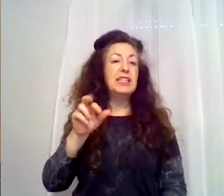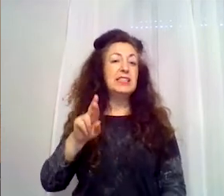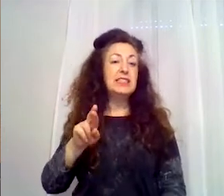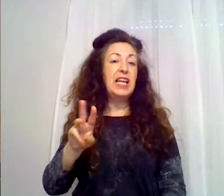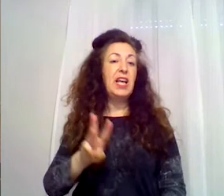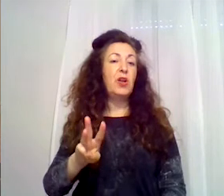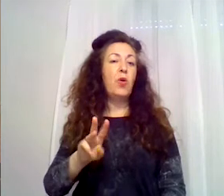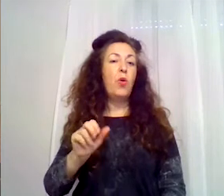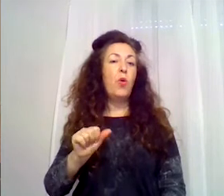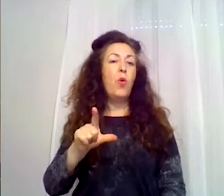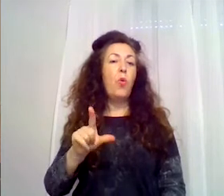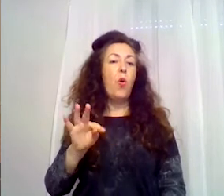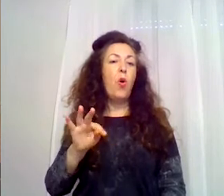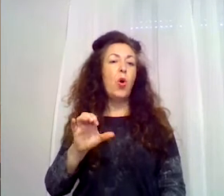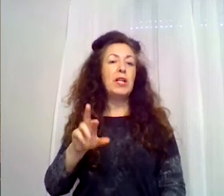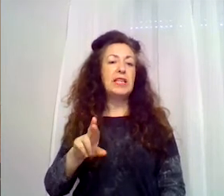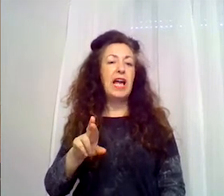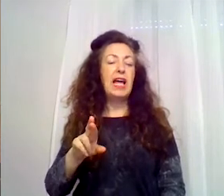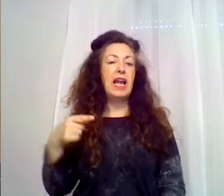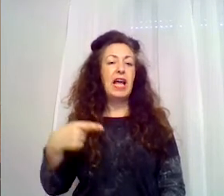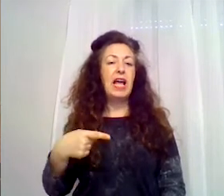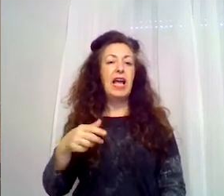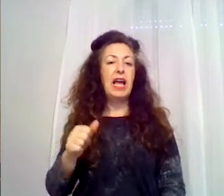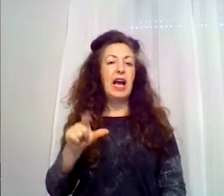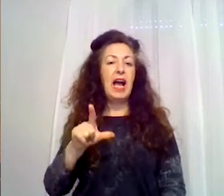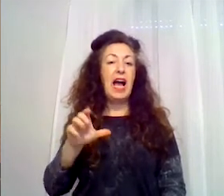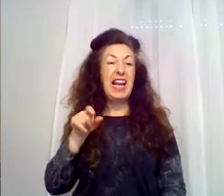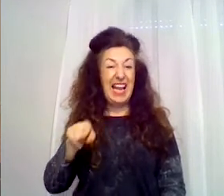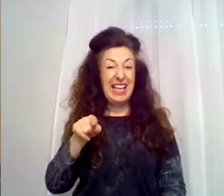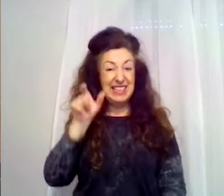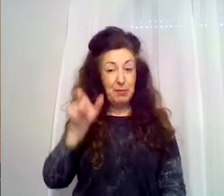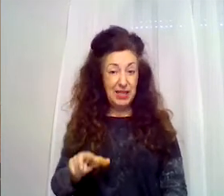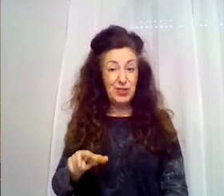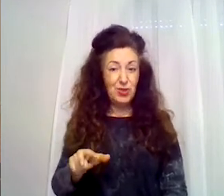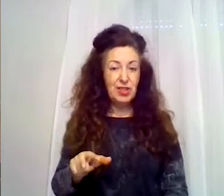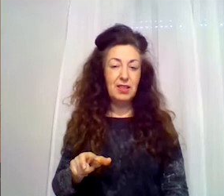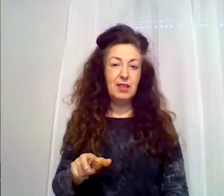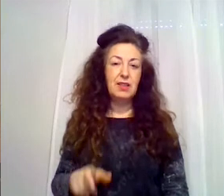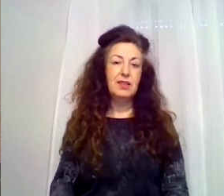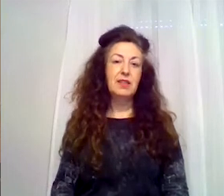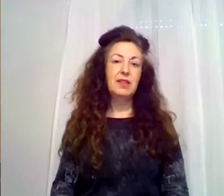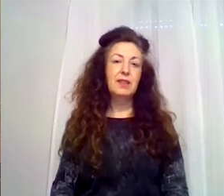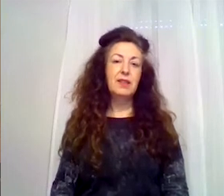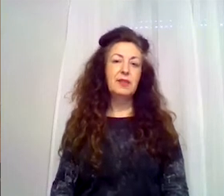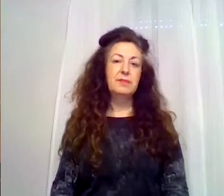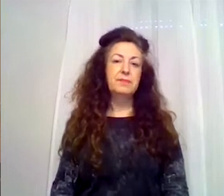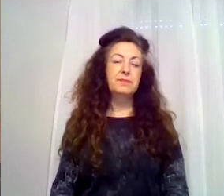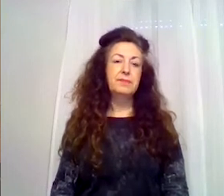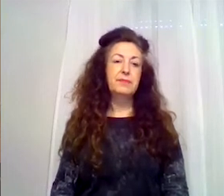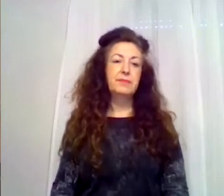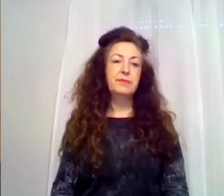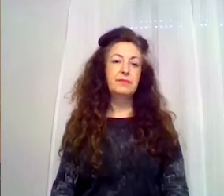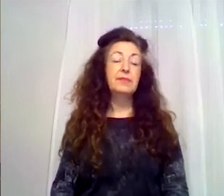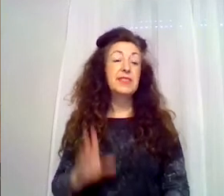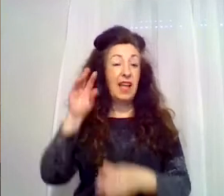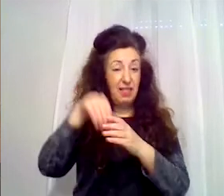una fe, porque evidentemente el Epicuro decía esa frase de cuando mientras estás vivo,